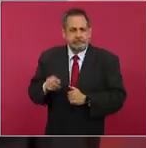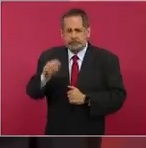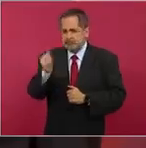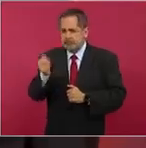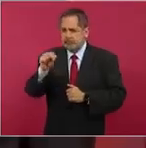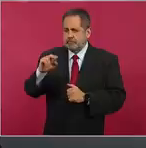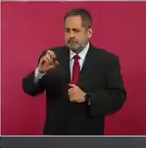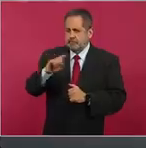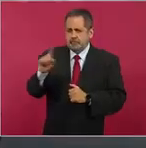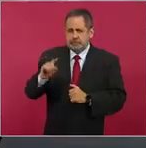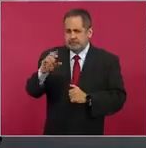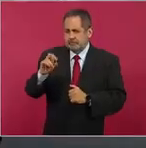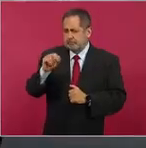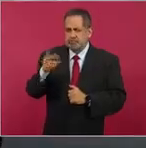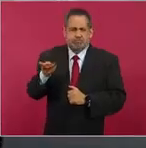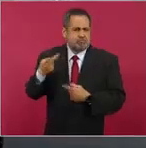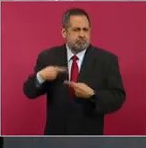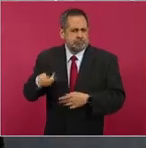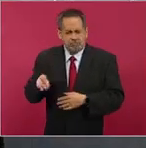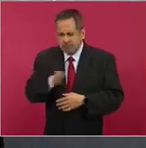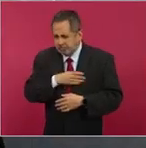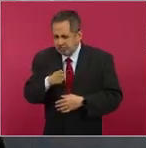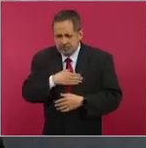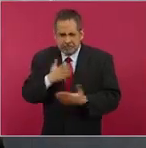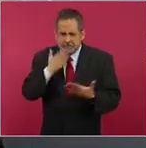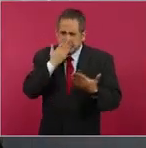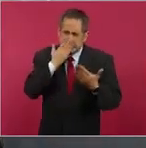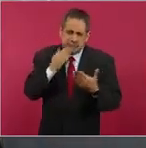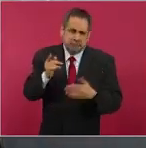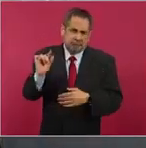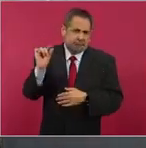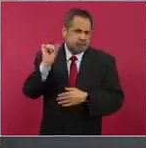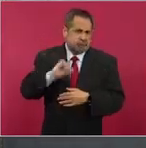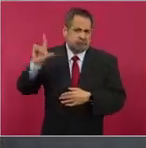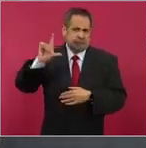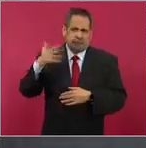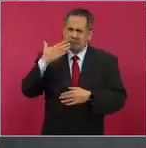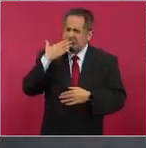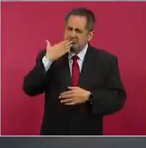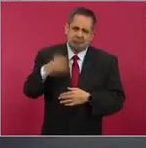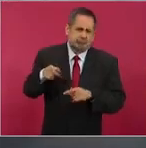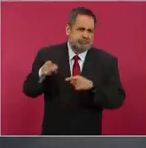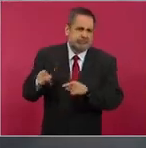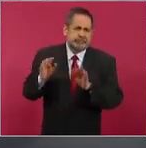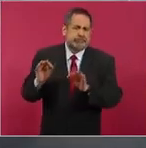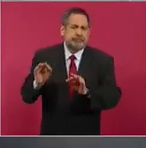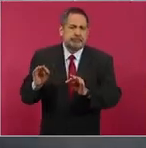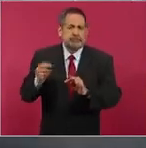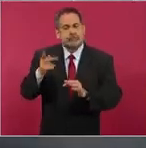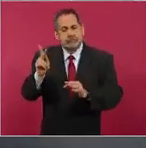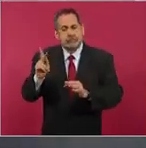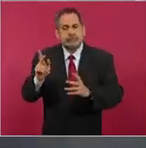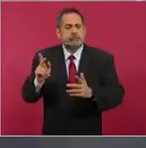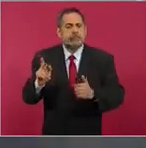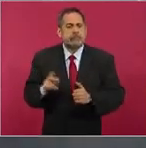Sánchez Cordero, una muy buena persona, una profesional, pero